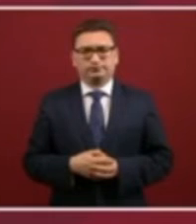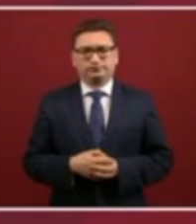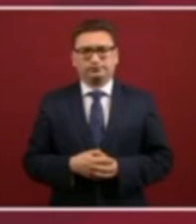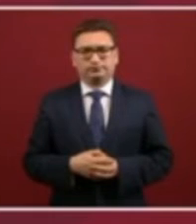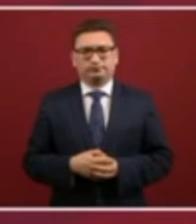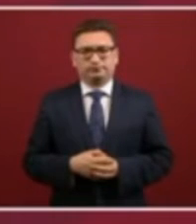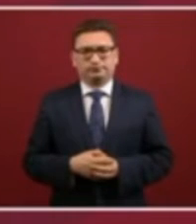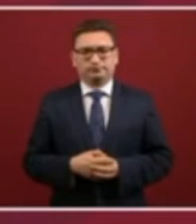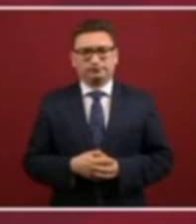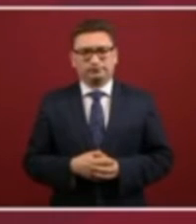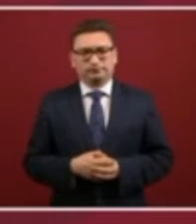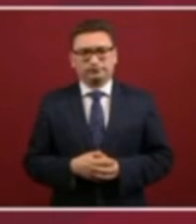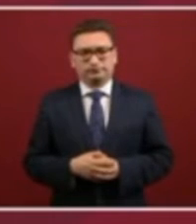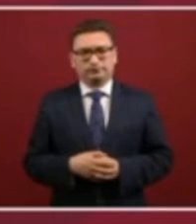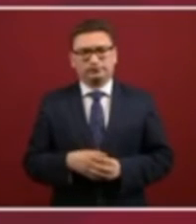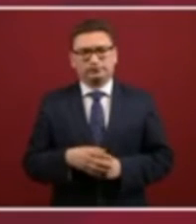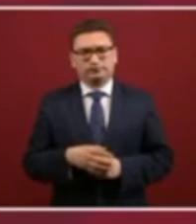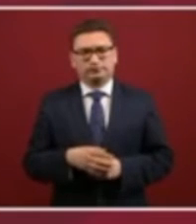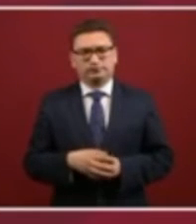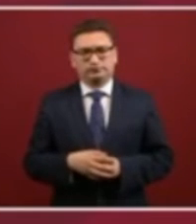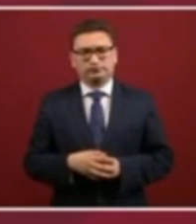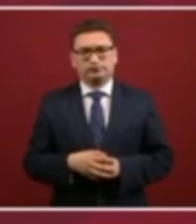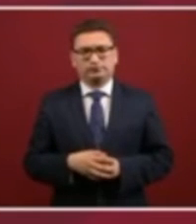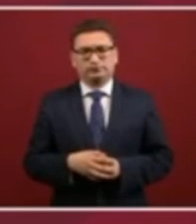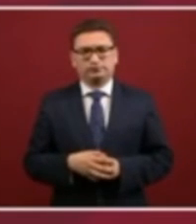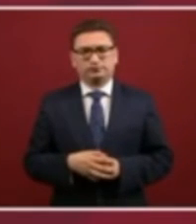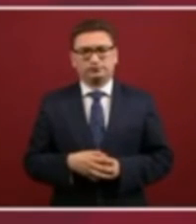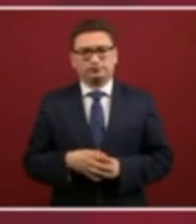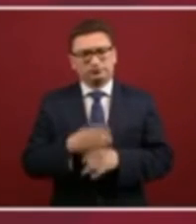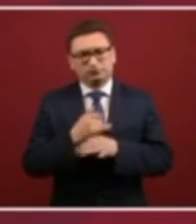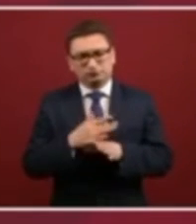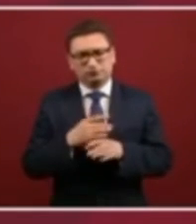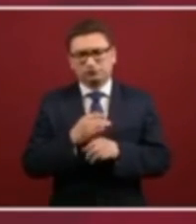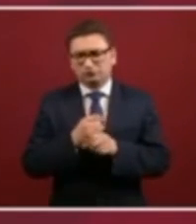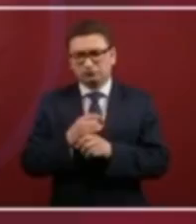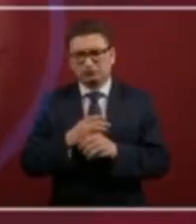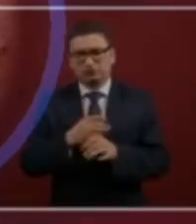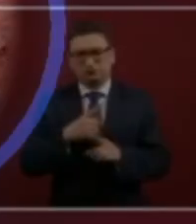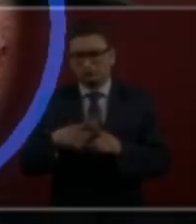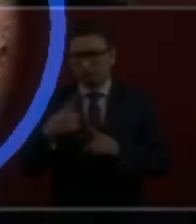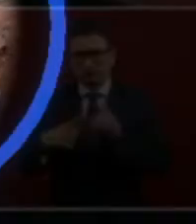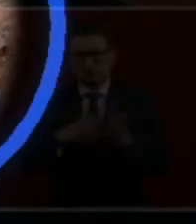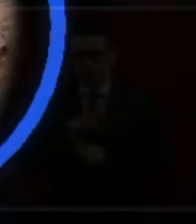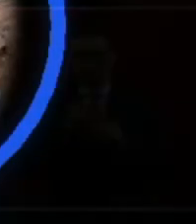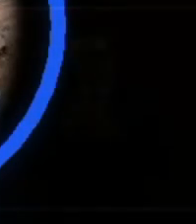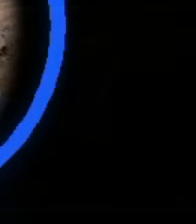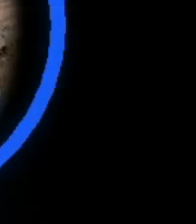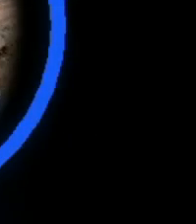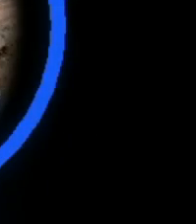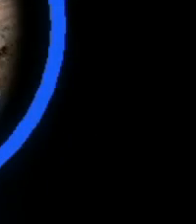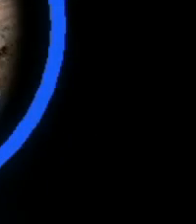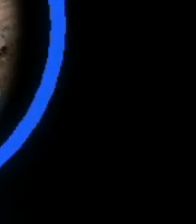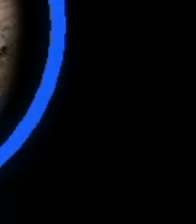recolección, el acopio de elementos para entregar esta información.